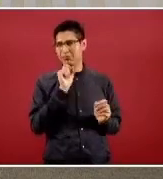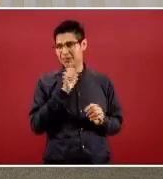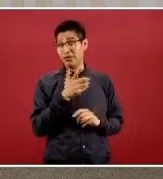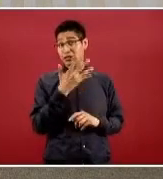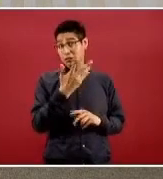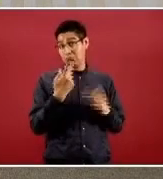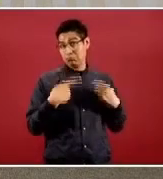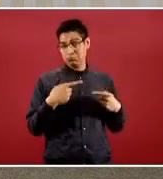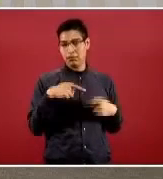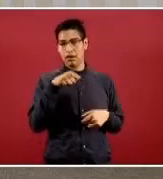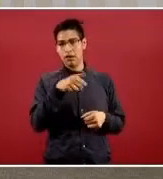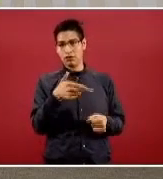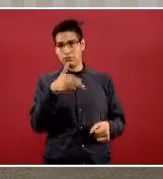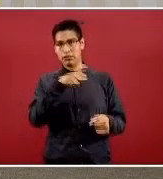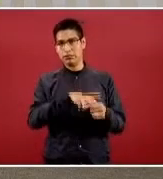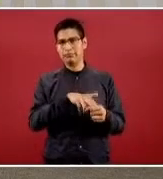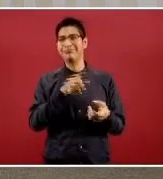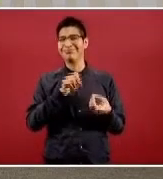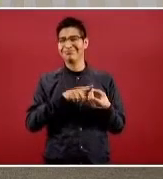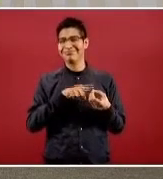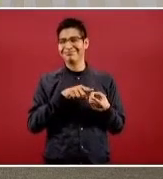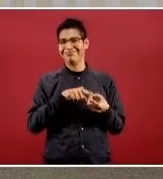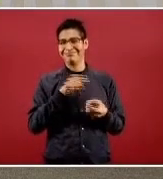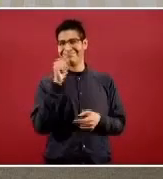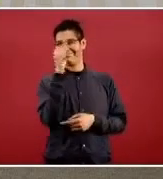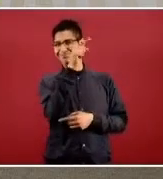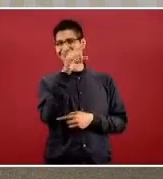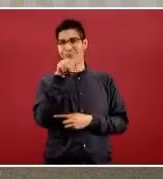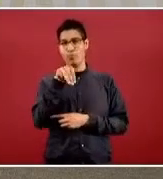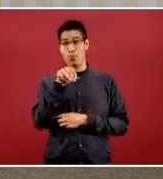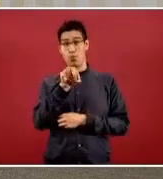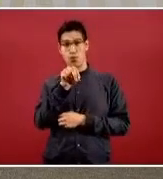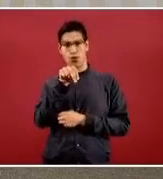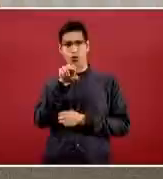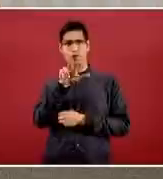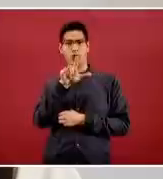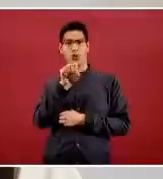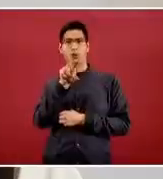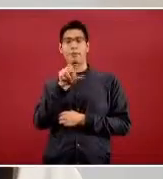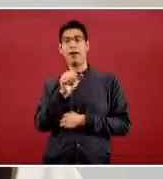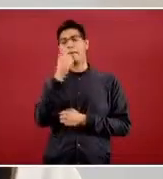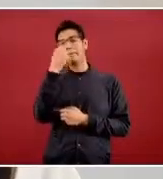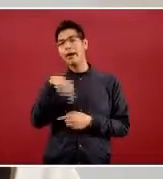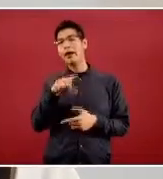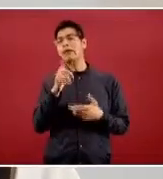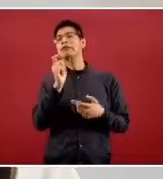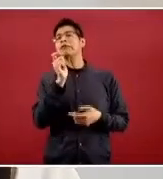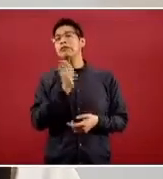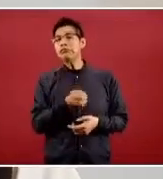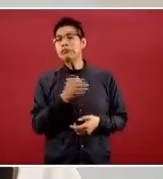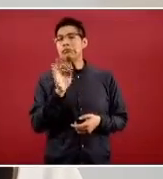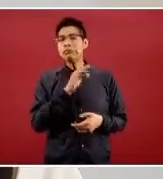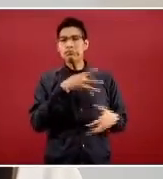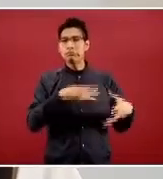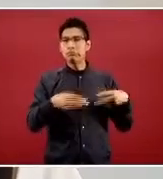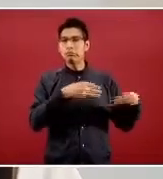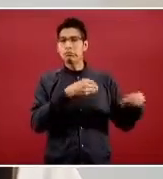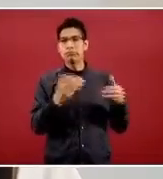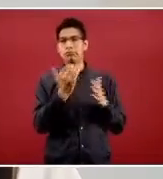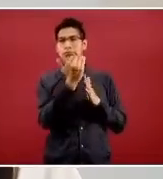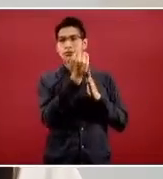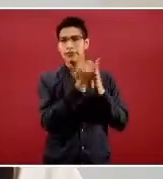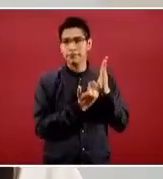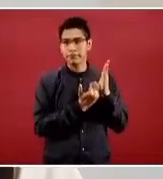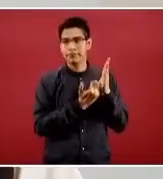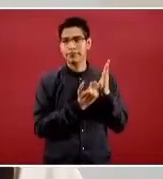de este hospital en la ciudad de Monclova, para discutir, definir las estrategias para disminuir el brote en el Hospital